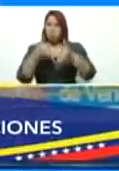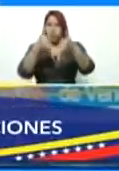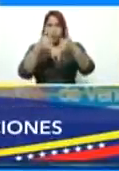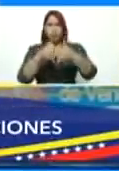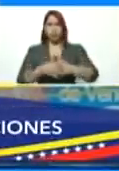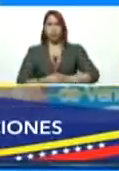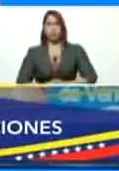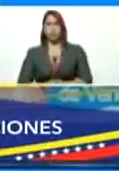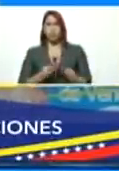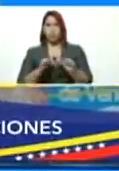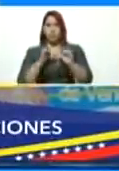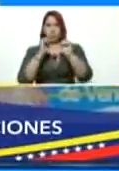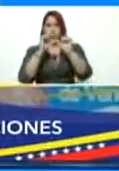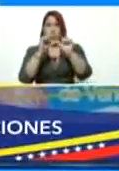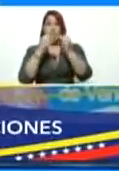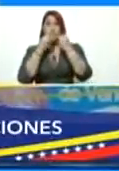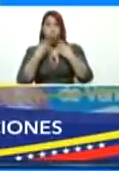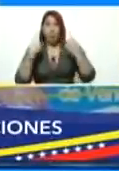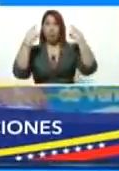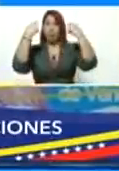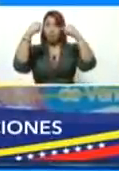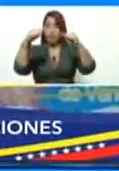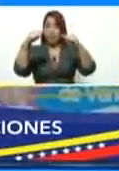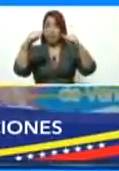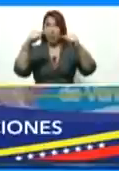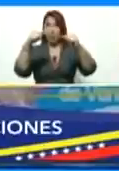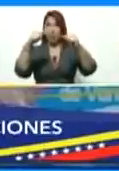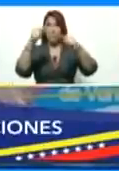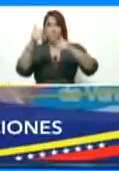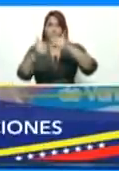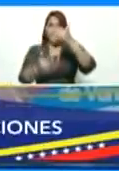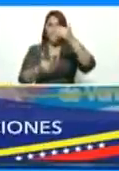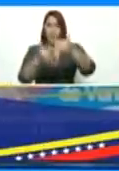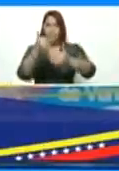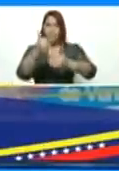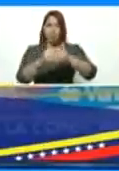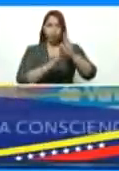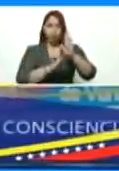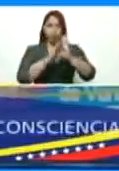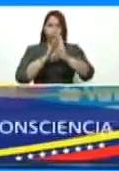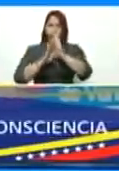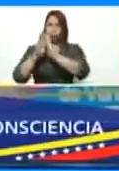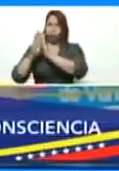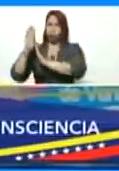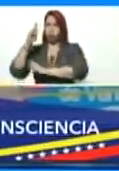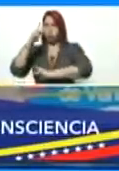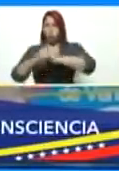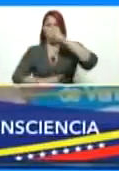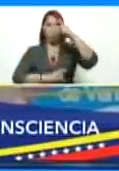se mantiene un buen nivel el ritmo del crecimiento productivo del país